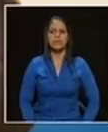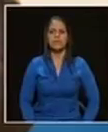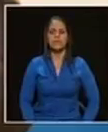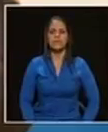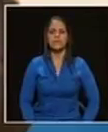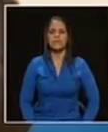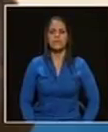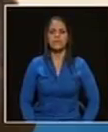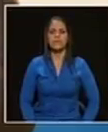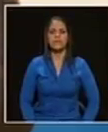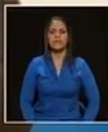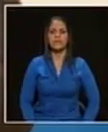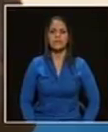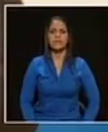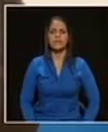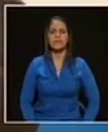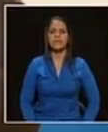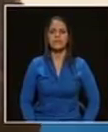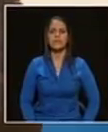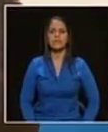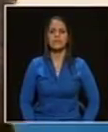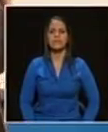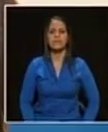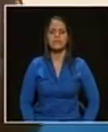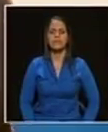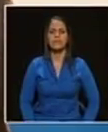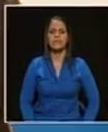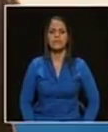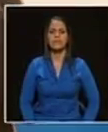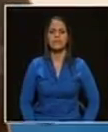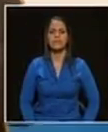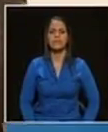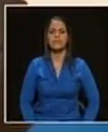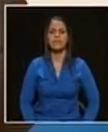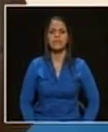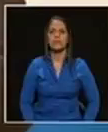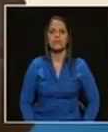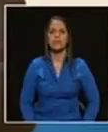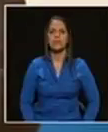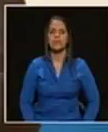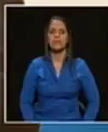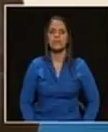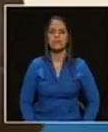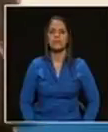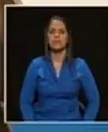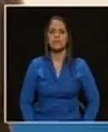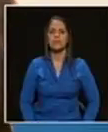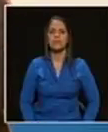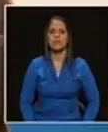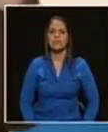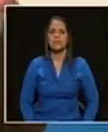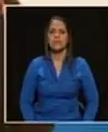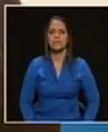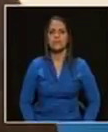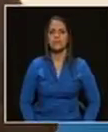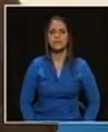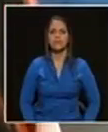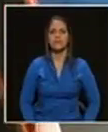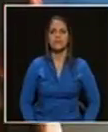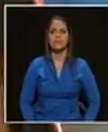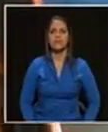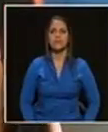pasa? Que nos bajaron el recuadro, nos lo pusieron más pequeño y que sería muy bueno que nos lo pongan más grande, pues como para entender muchas cosas